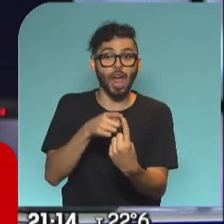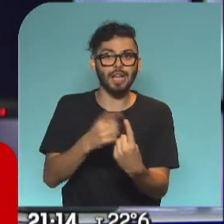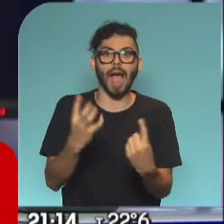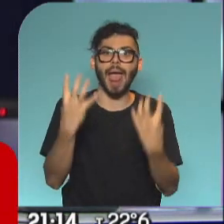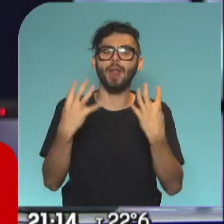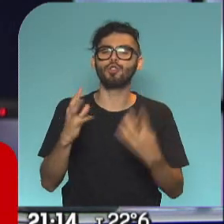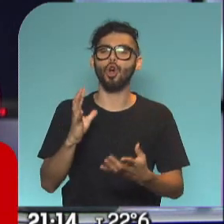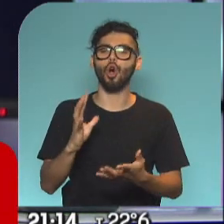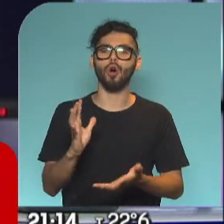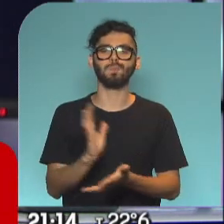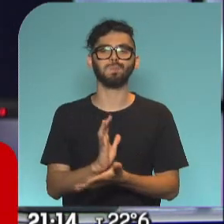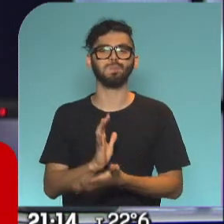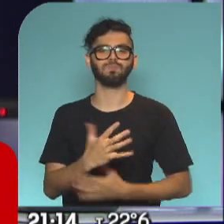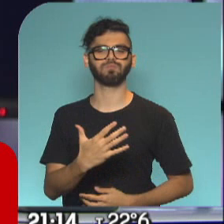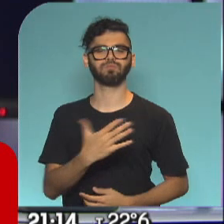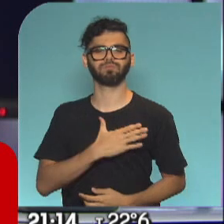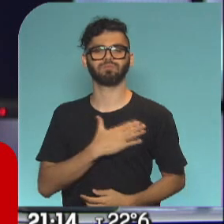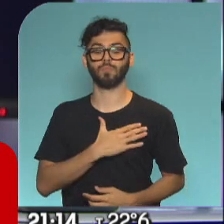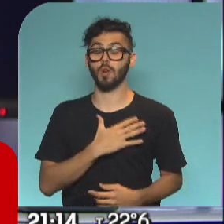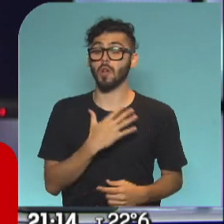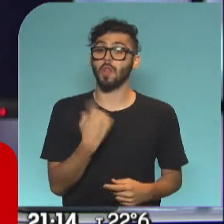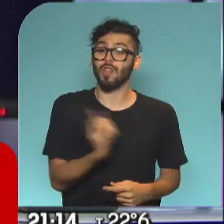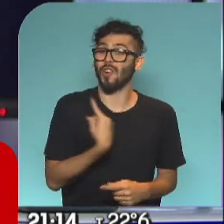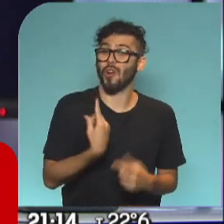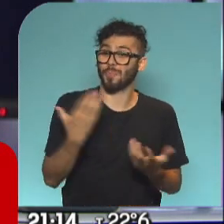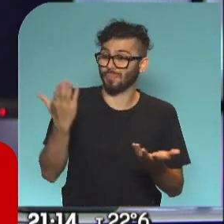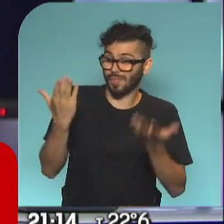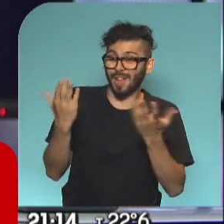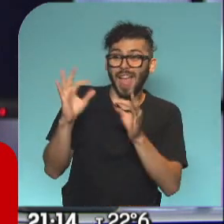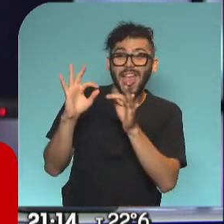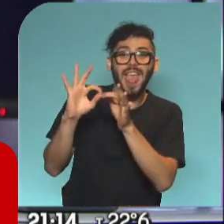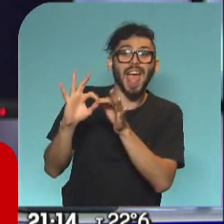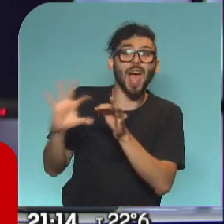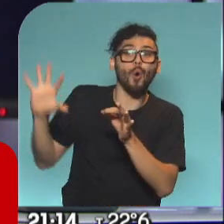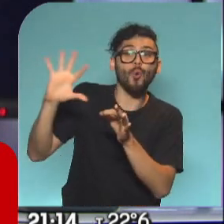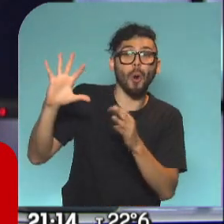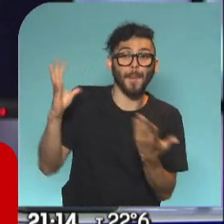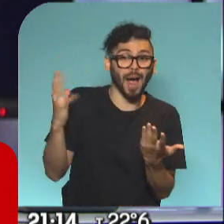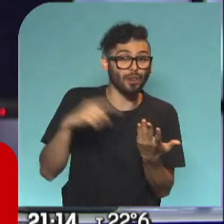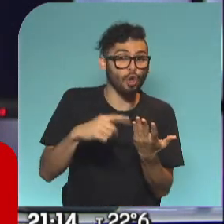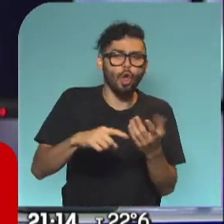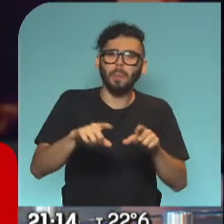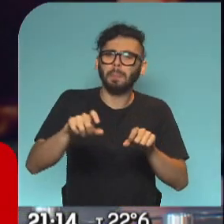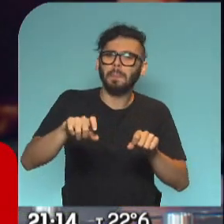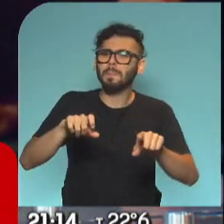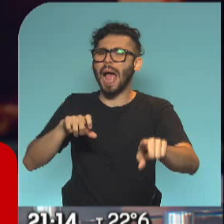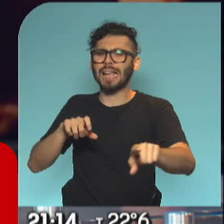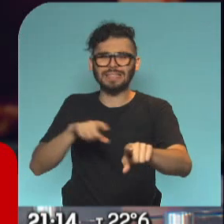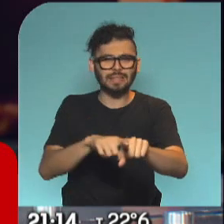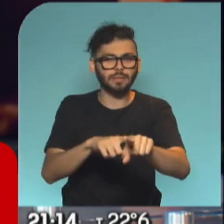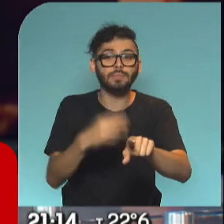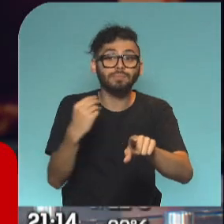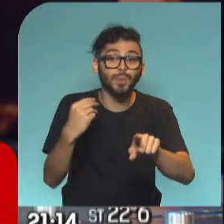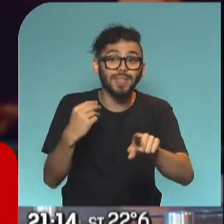su espalda esto de que habían podido avanzar de manera más rápida comparativamente con el resto de Europa porque tenían... Que es cierto. Decenas de miles de británicos se han